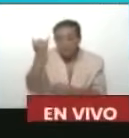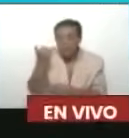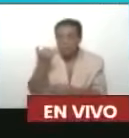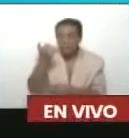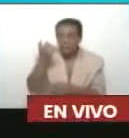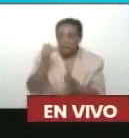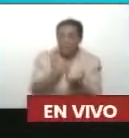visión geopolítica,